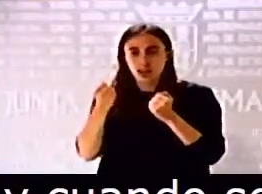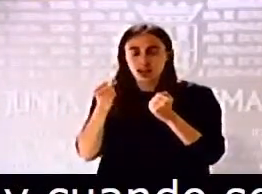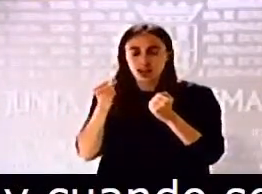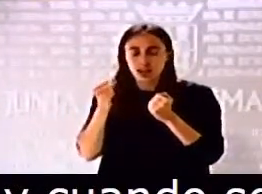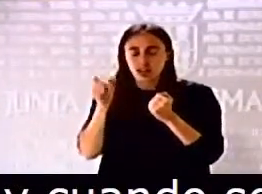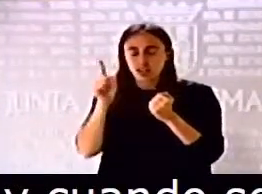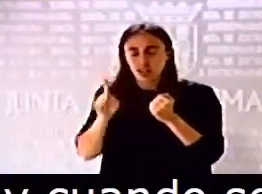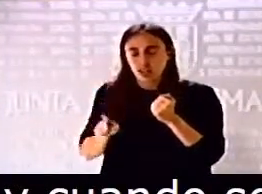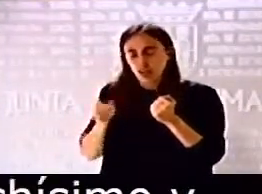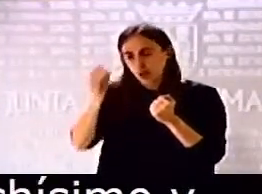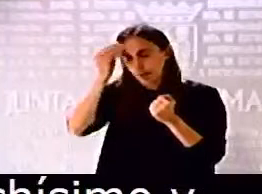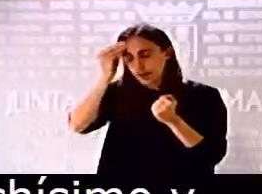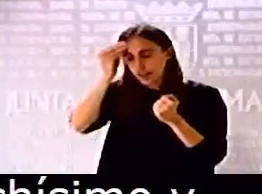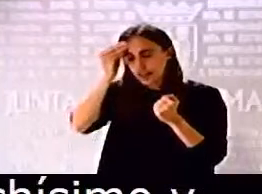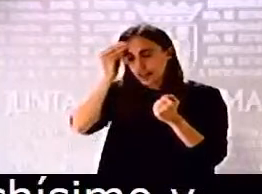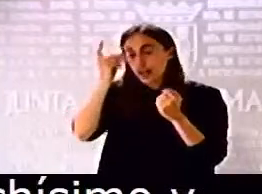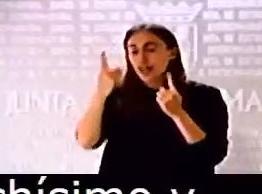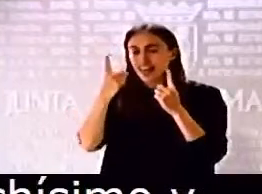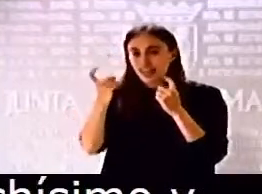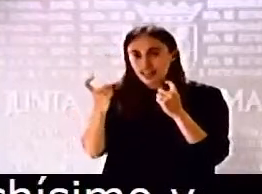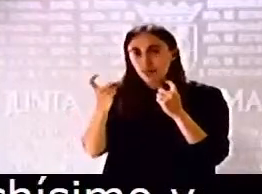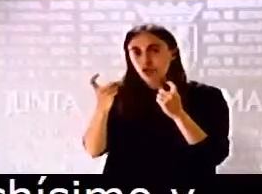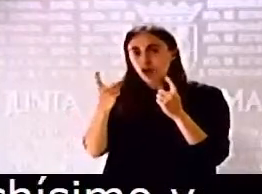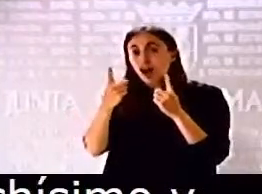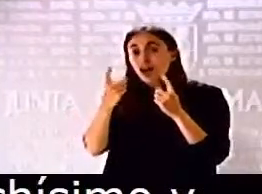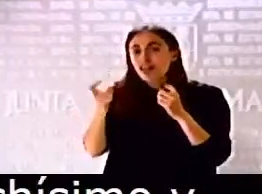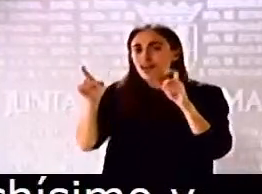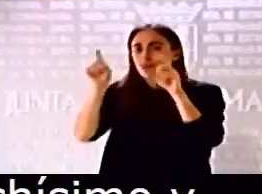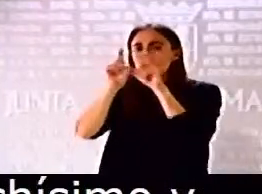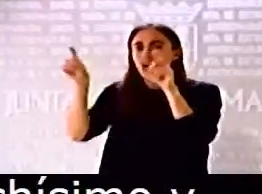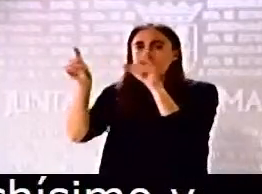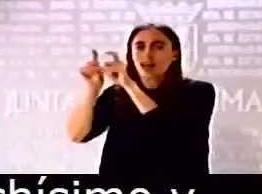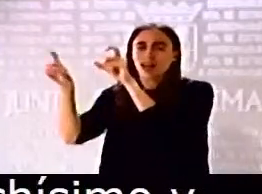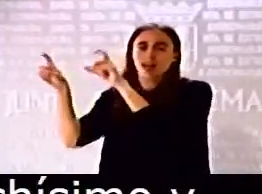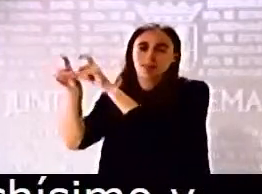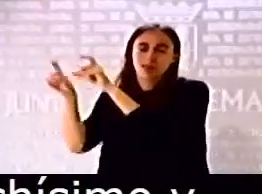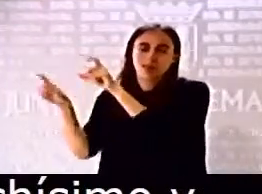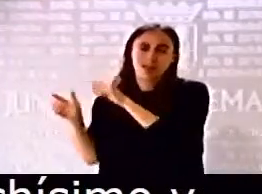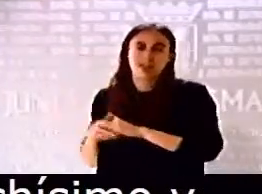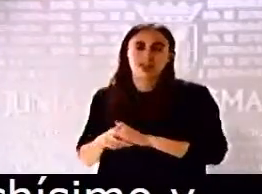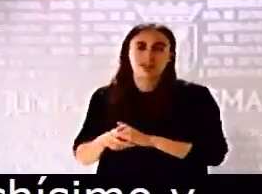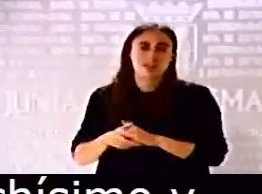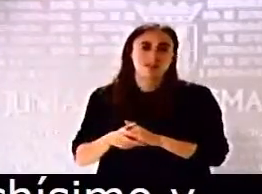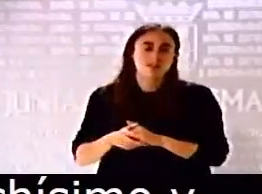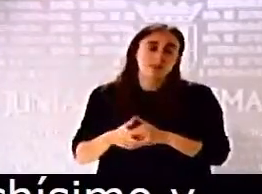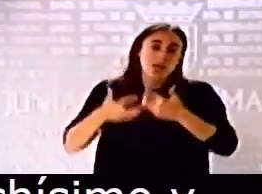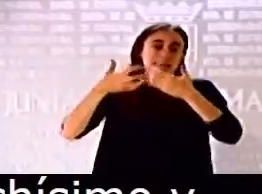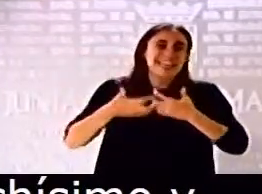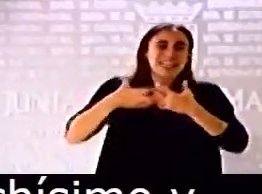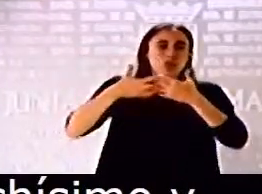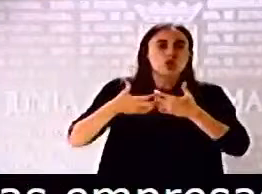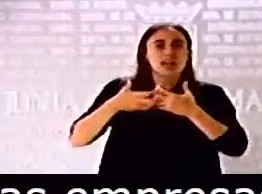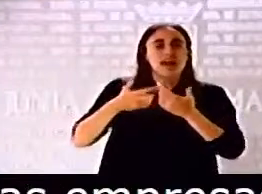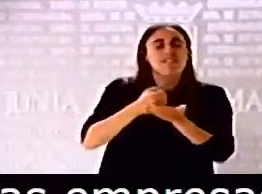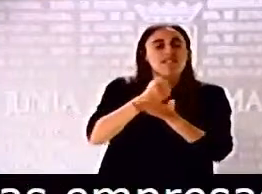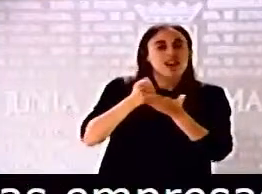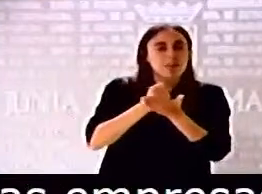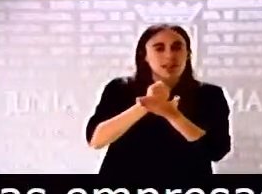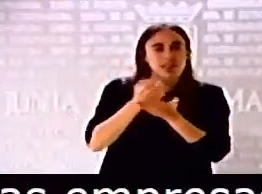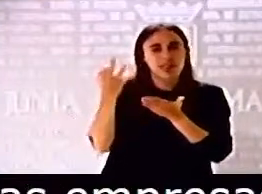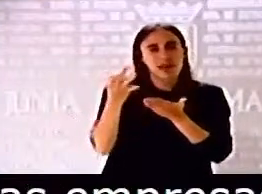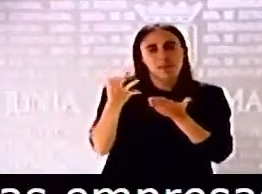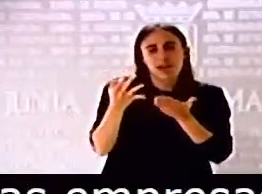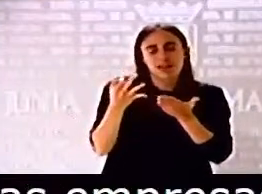convencerme en que es necesario que las empresas tengan, que la industria farmacéutica tenga una responsabilidad